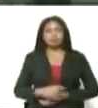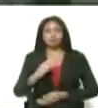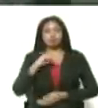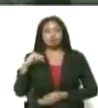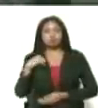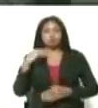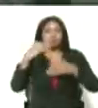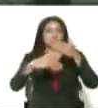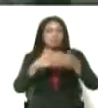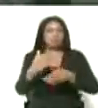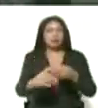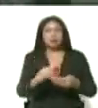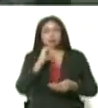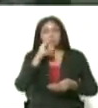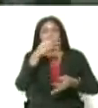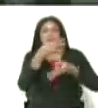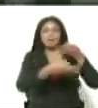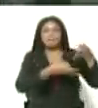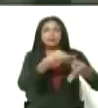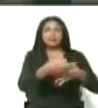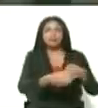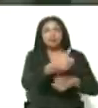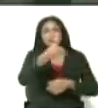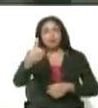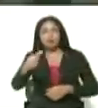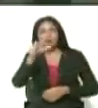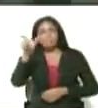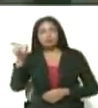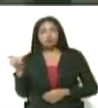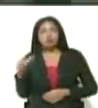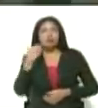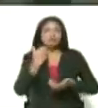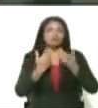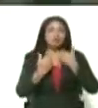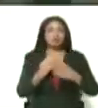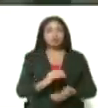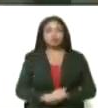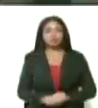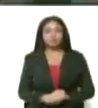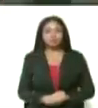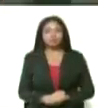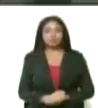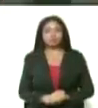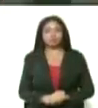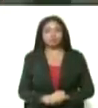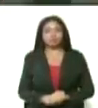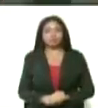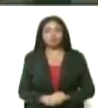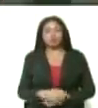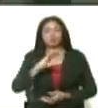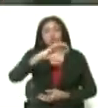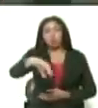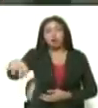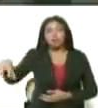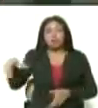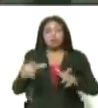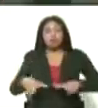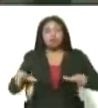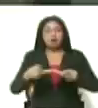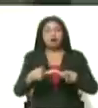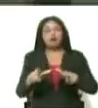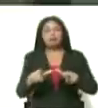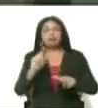haciendo, vamos a dar referencia de cada uno de estos casos para que en los estados, en las